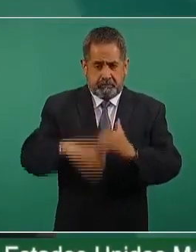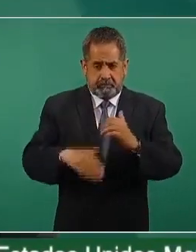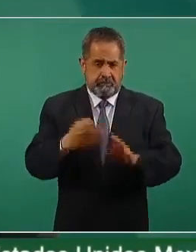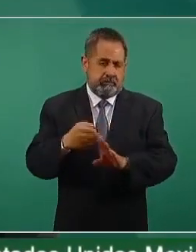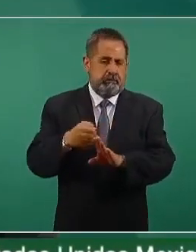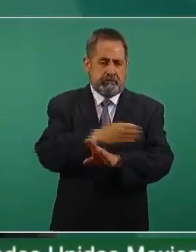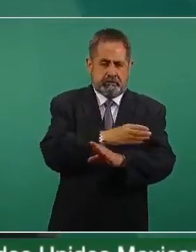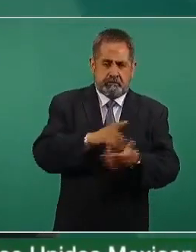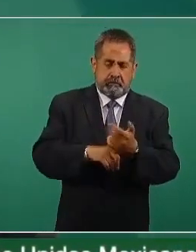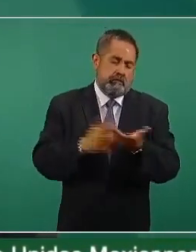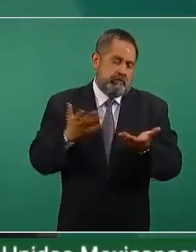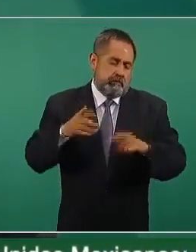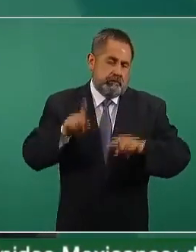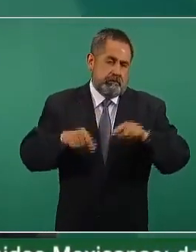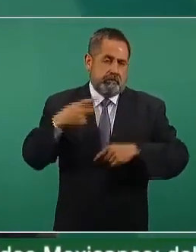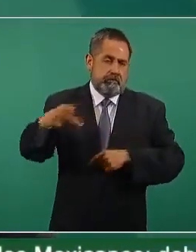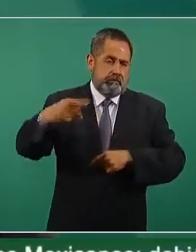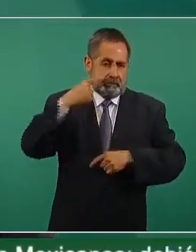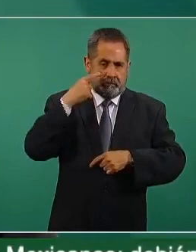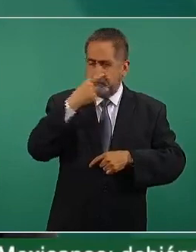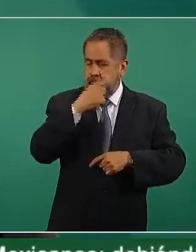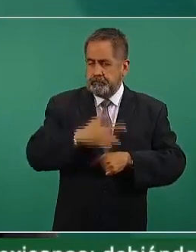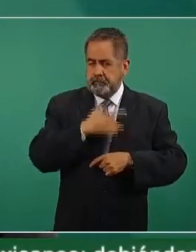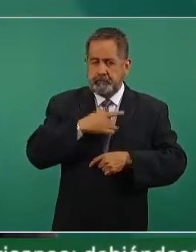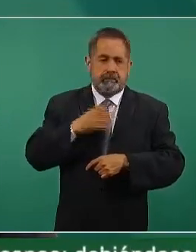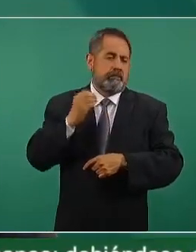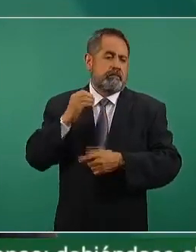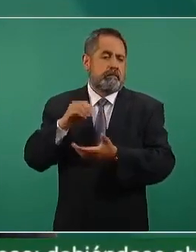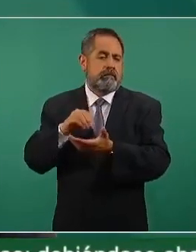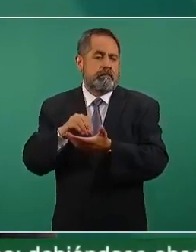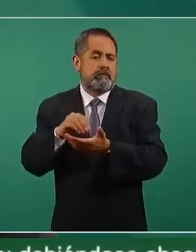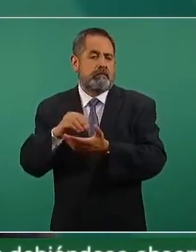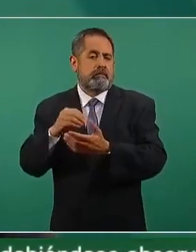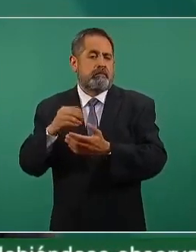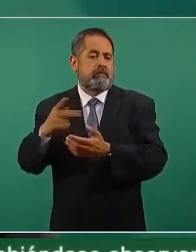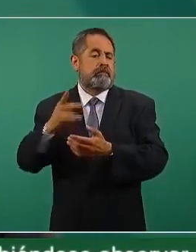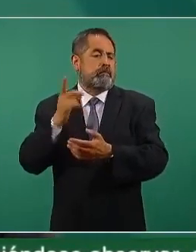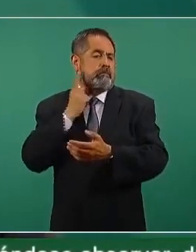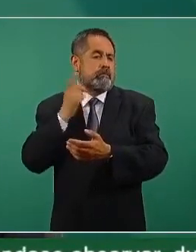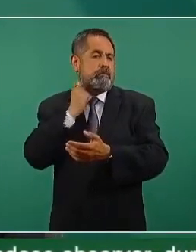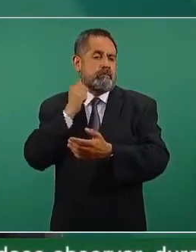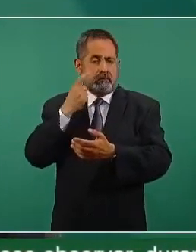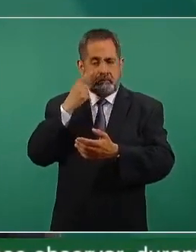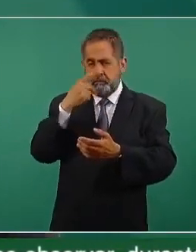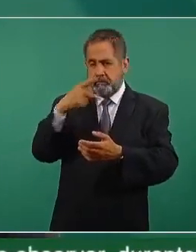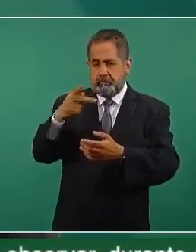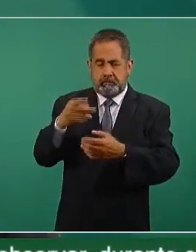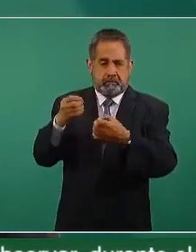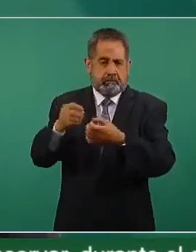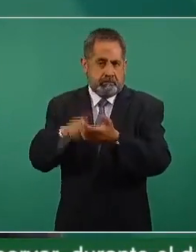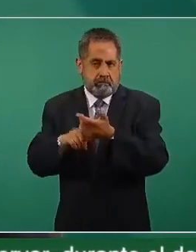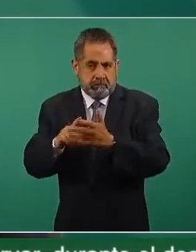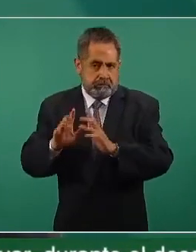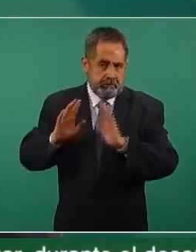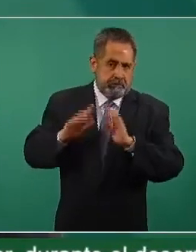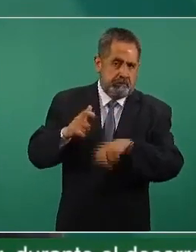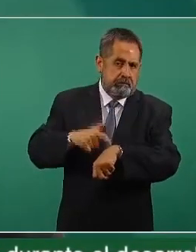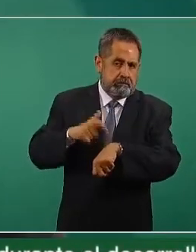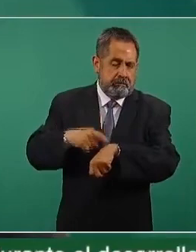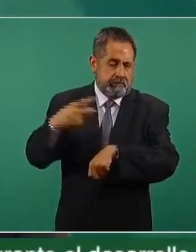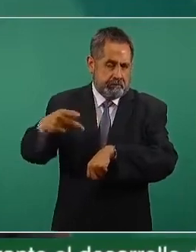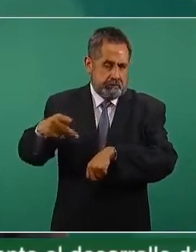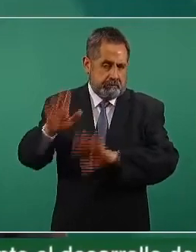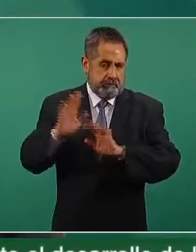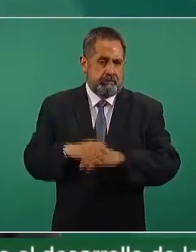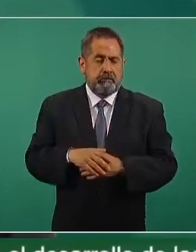eso va a depender de la agenda que tengan en el Senado, en la Cámara de Diputados, de los tiempos